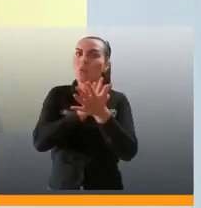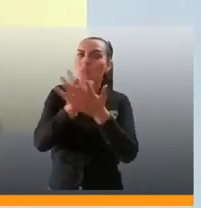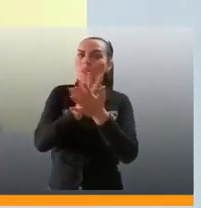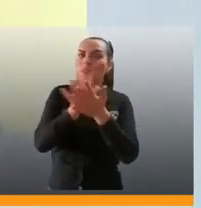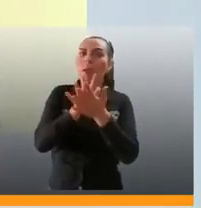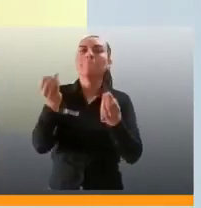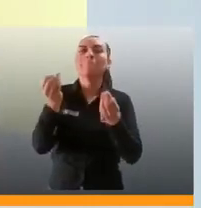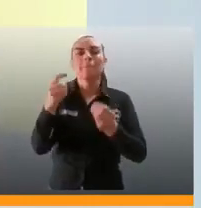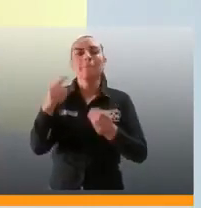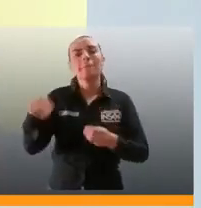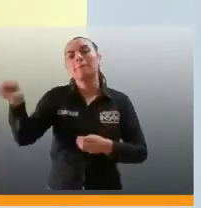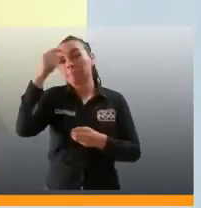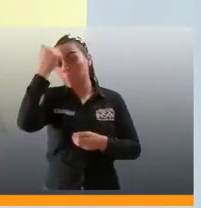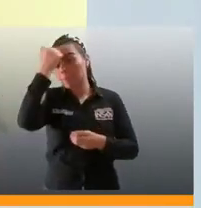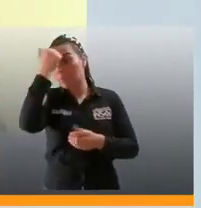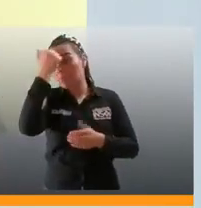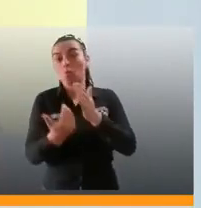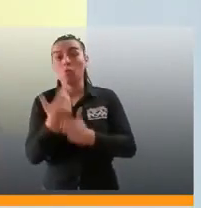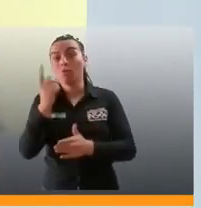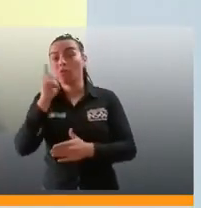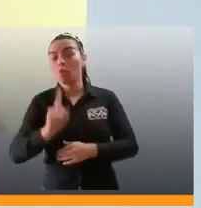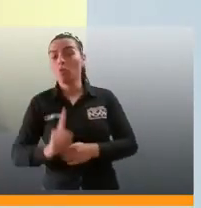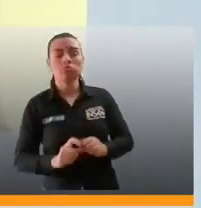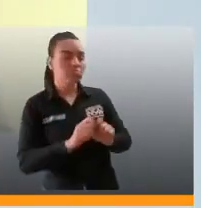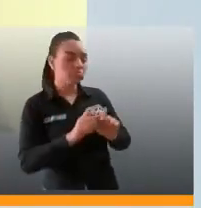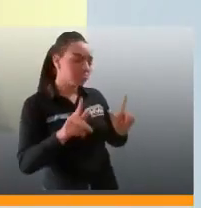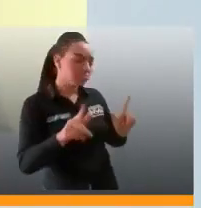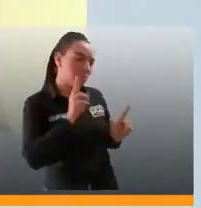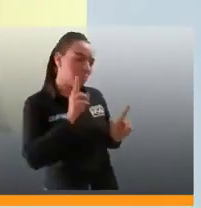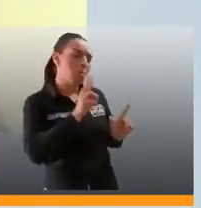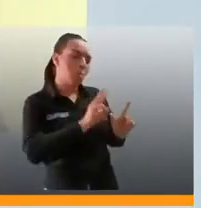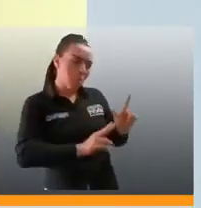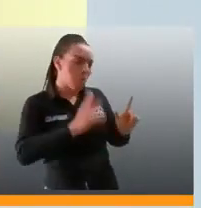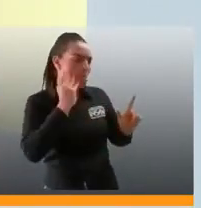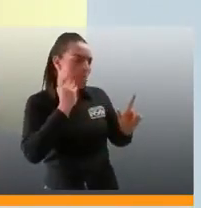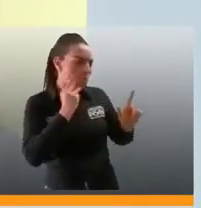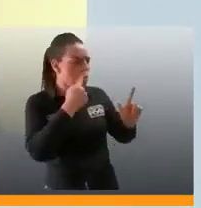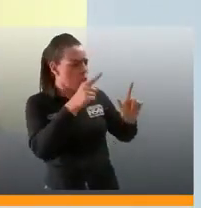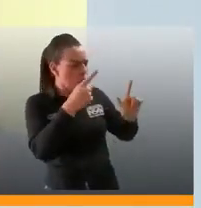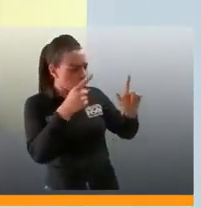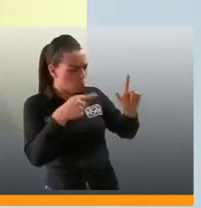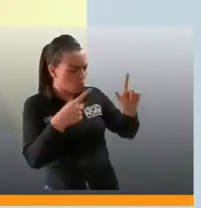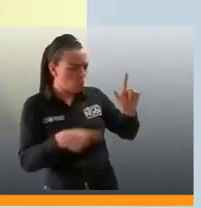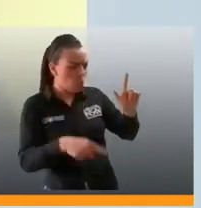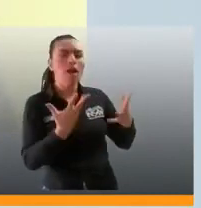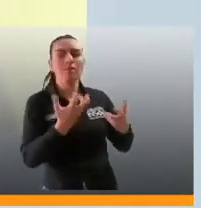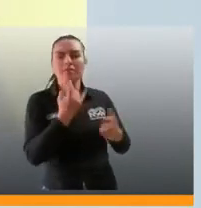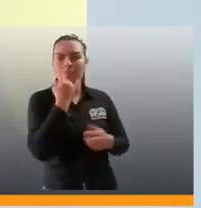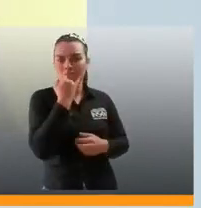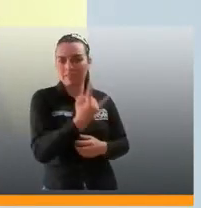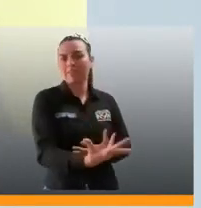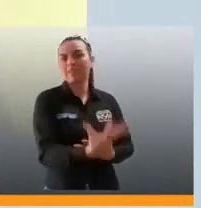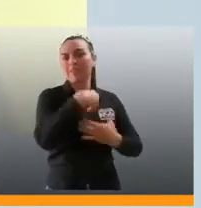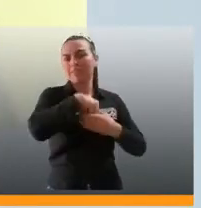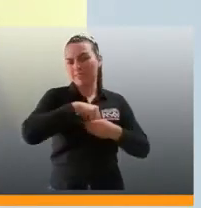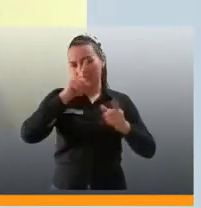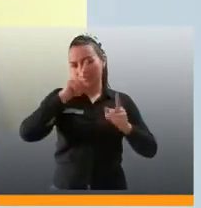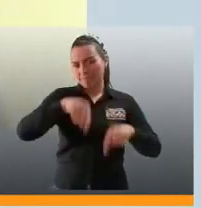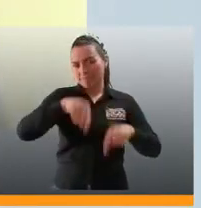otros profesores para ir transformando sus cursos y su rol como profesores.